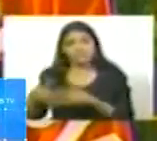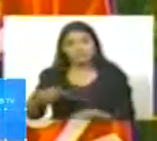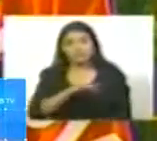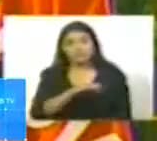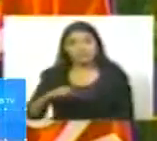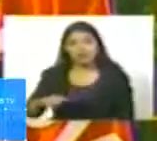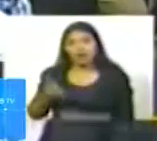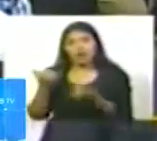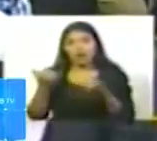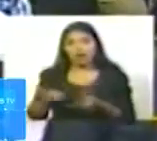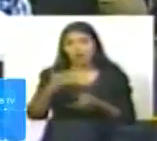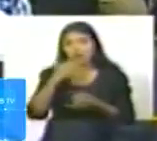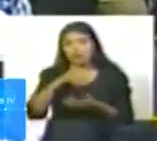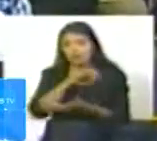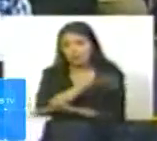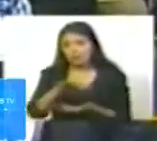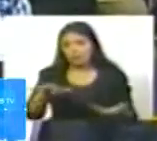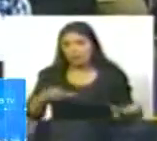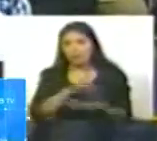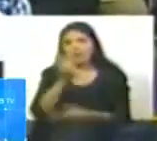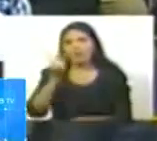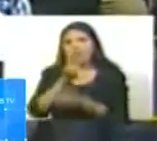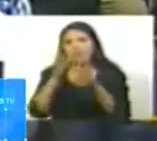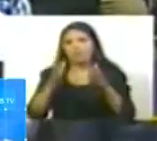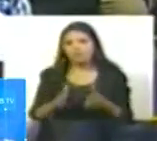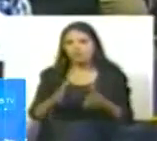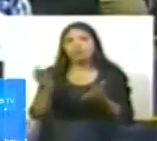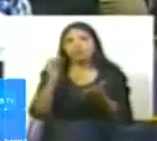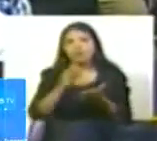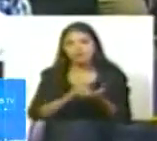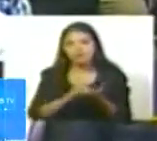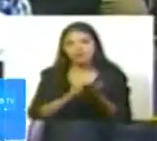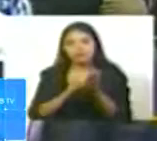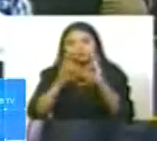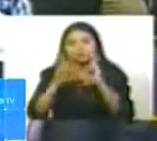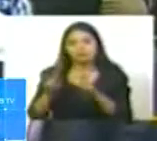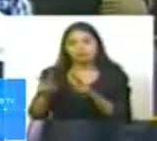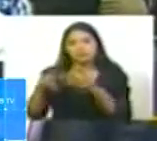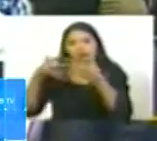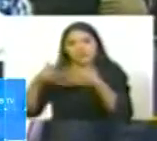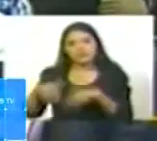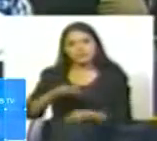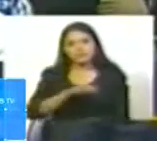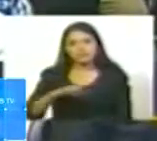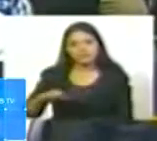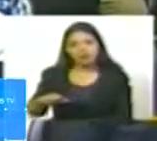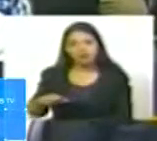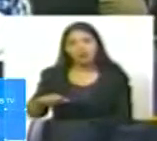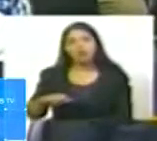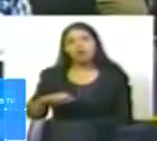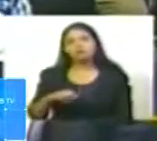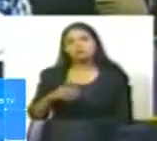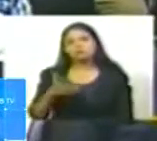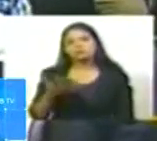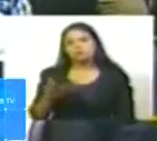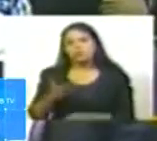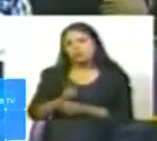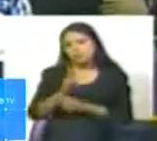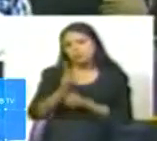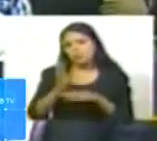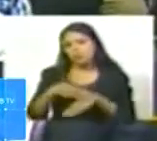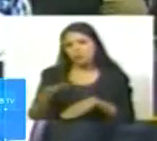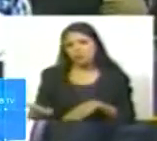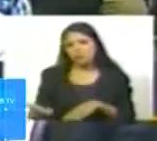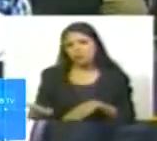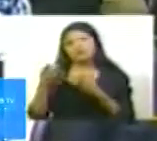En esta crisis, los venezolanos han vuelto su mirada al sector privado de manera utilitaria, porque se mantienen